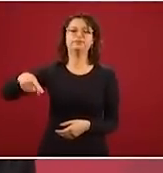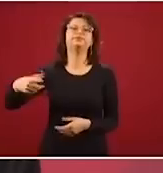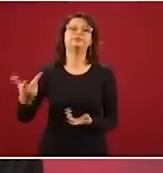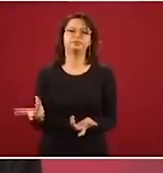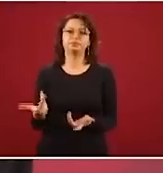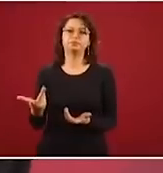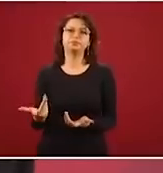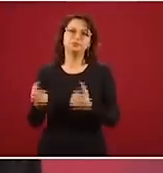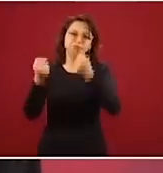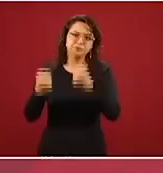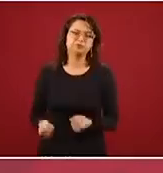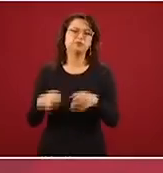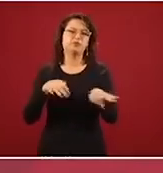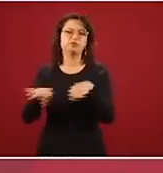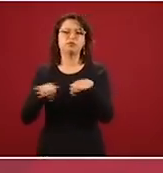estabilidad